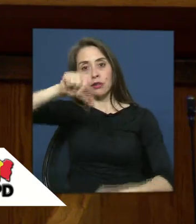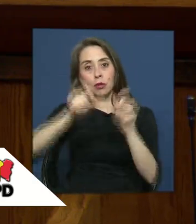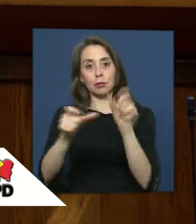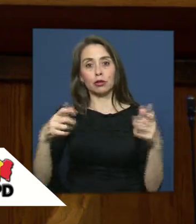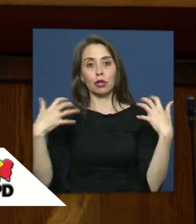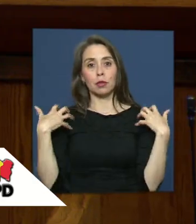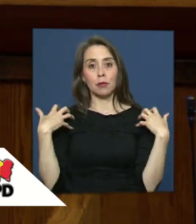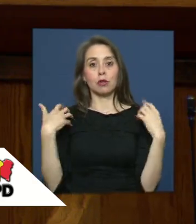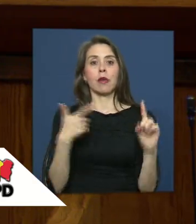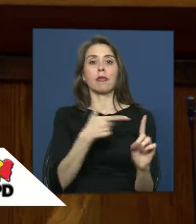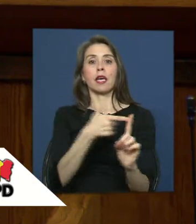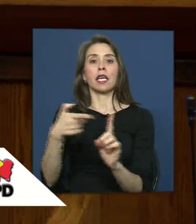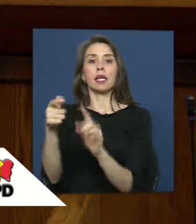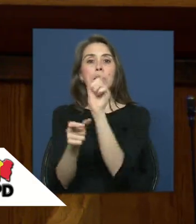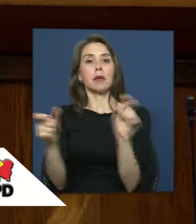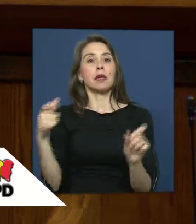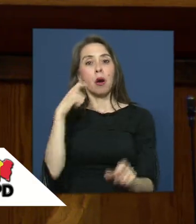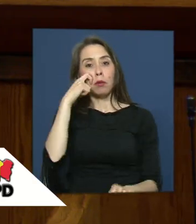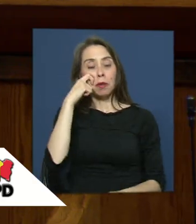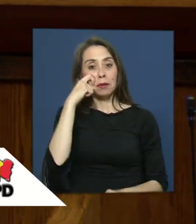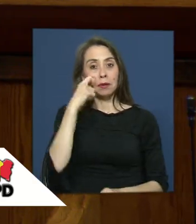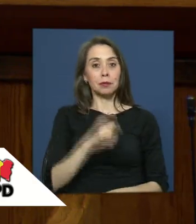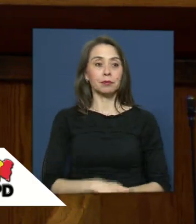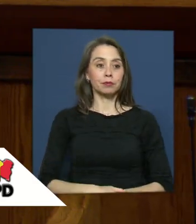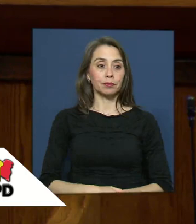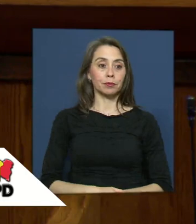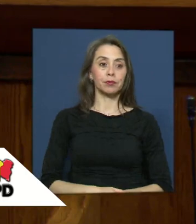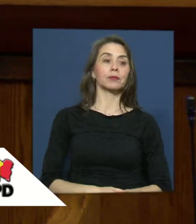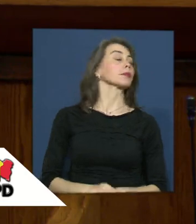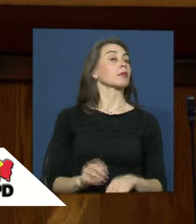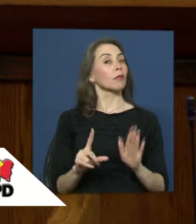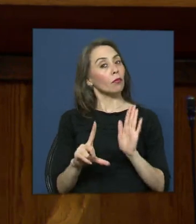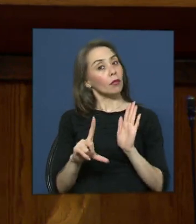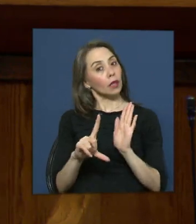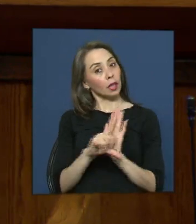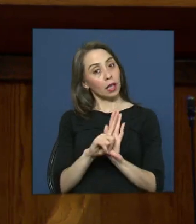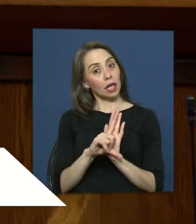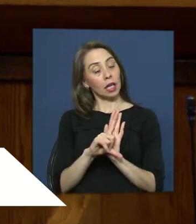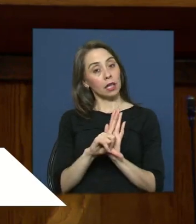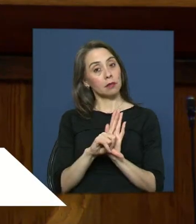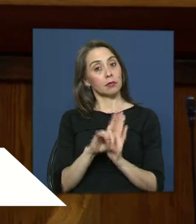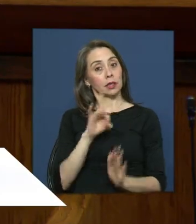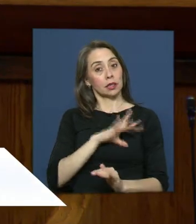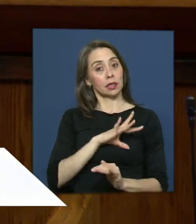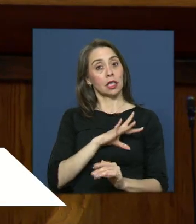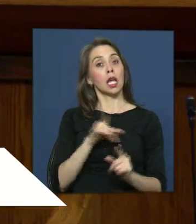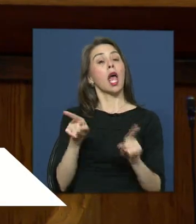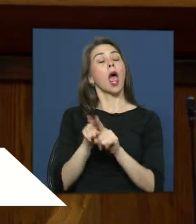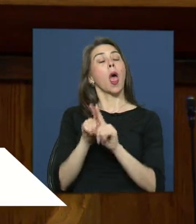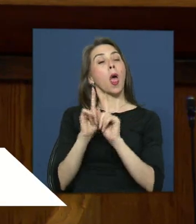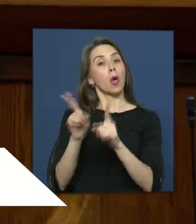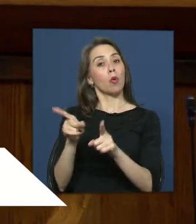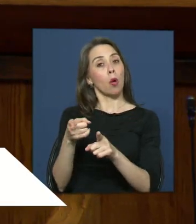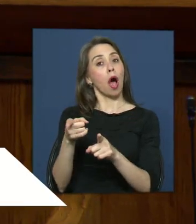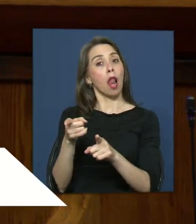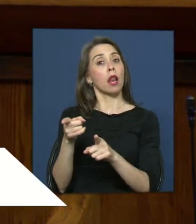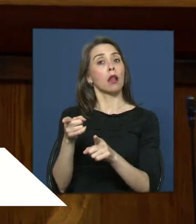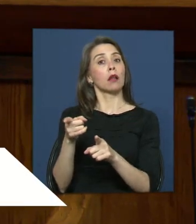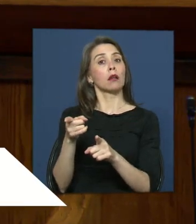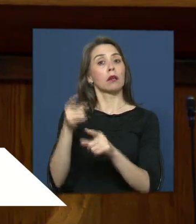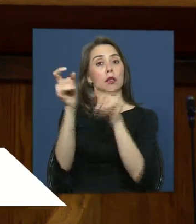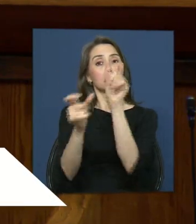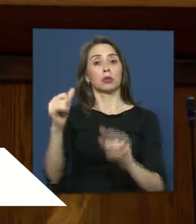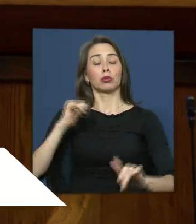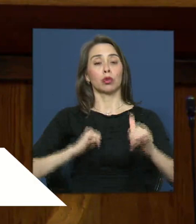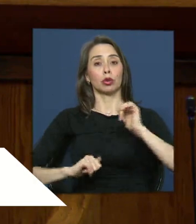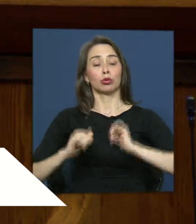estos crímenes. La legislación chilena no puede desatender el sentimiento que provoca a quienes